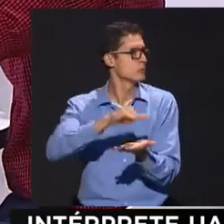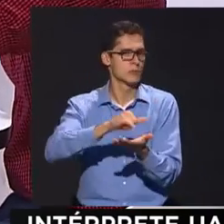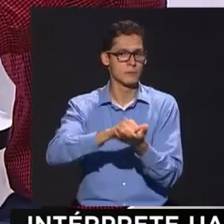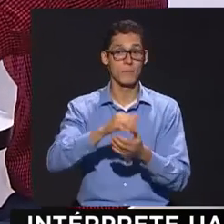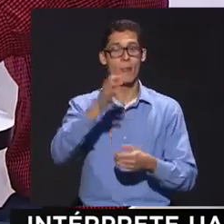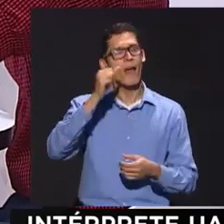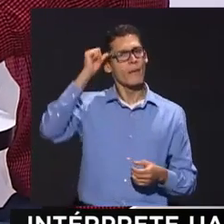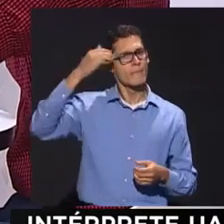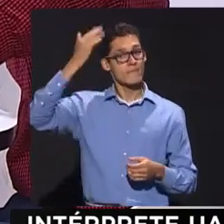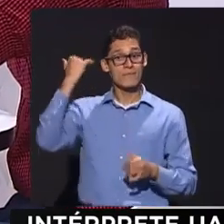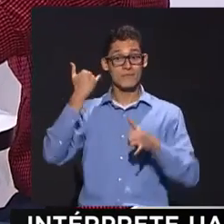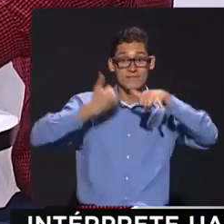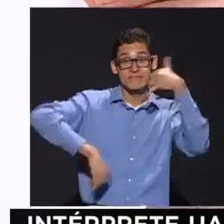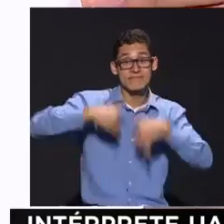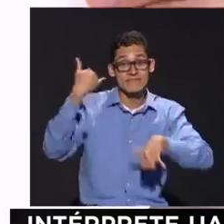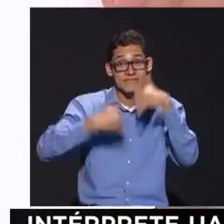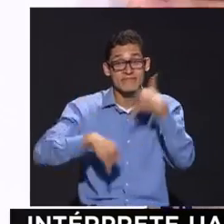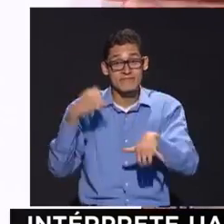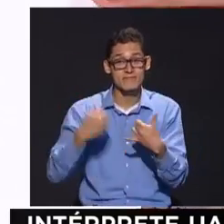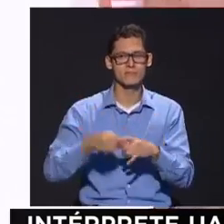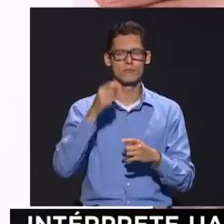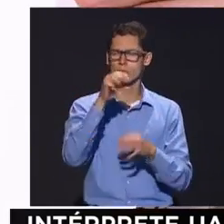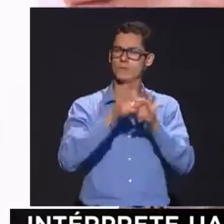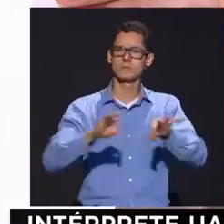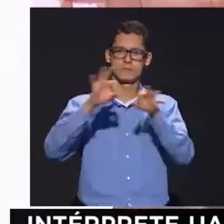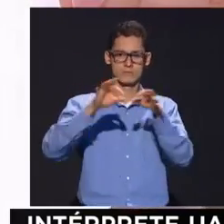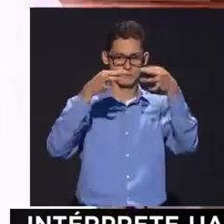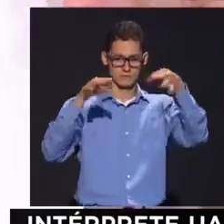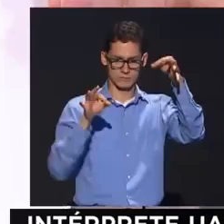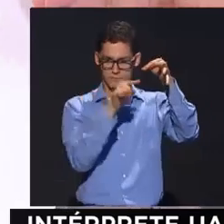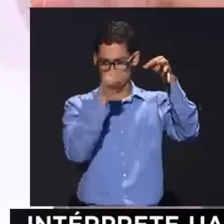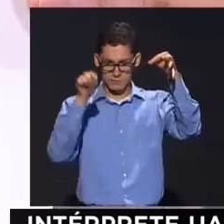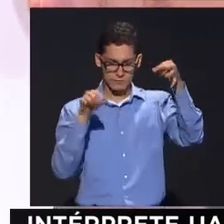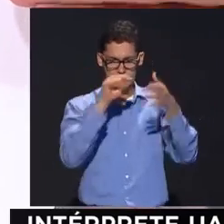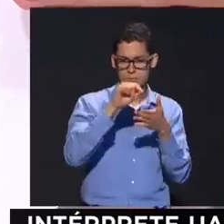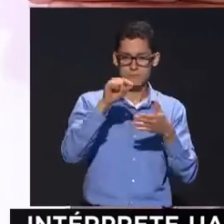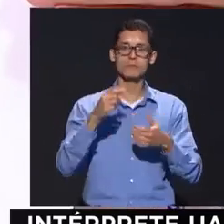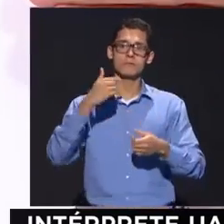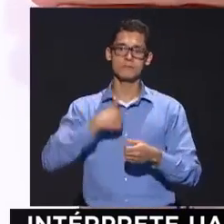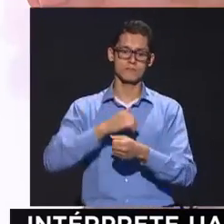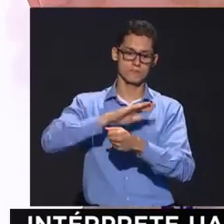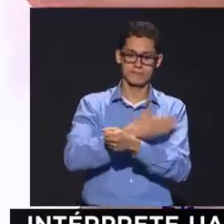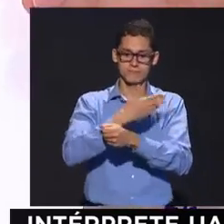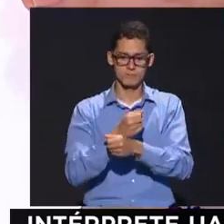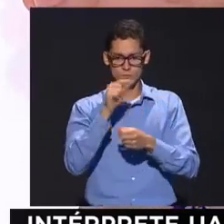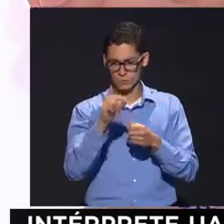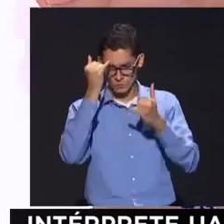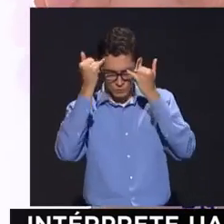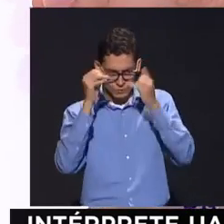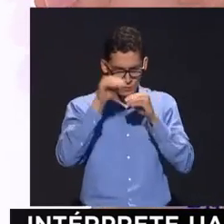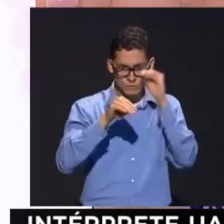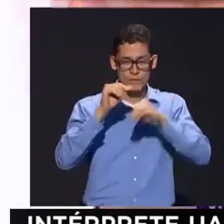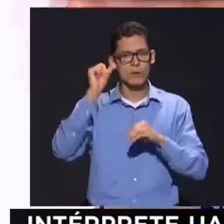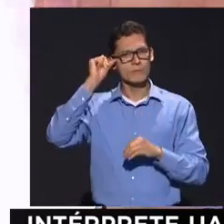composición que aquí lo tengo por qué es importante escribir y recordar que somos compositores entonces hicimos una